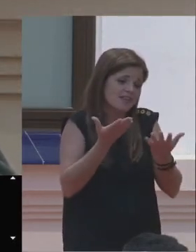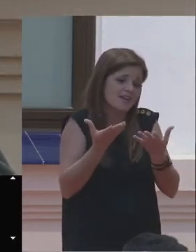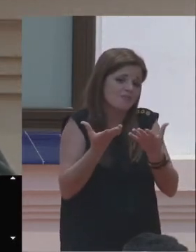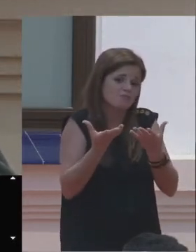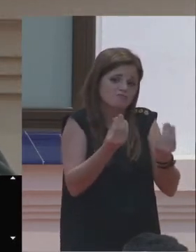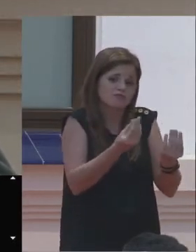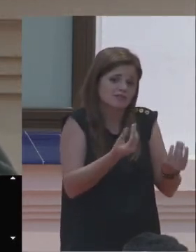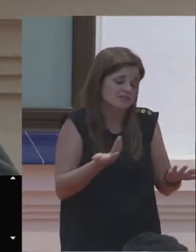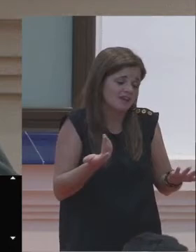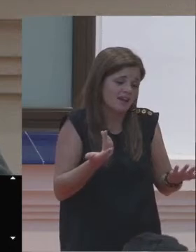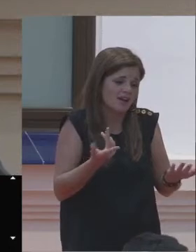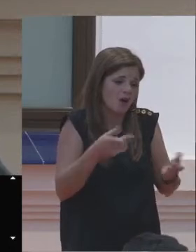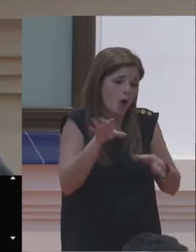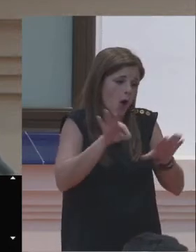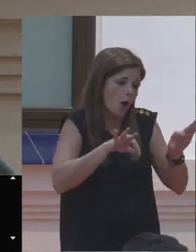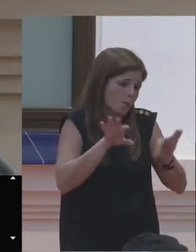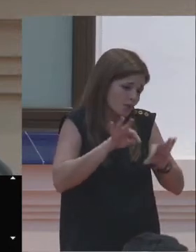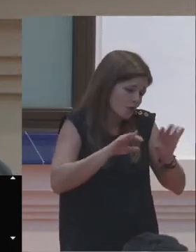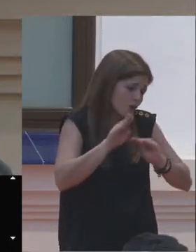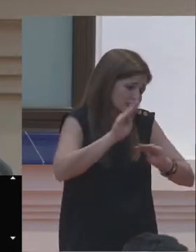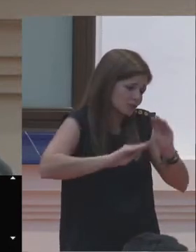muchas más soluciones.